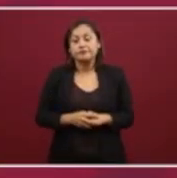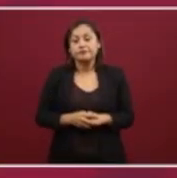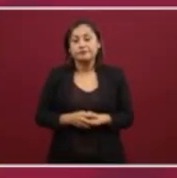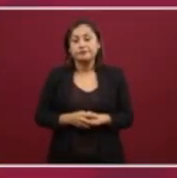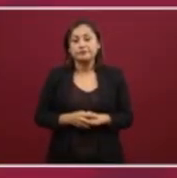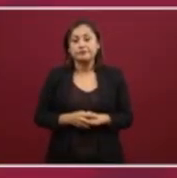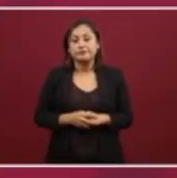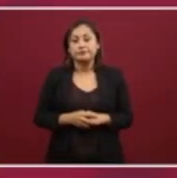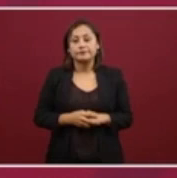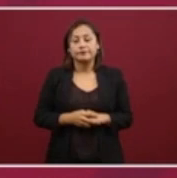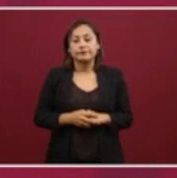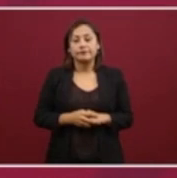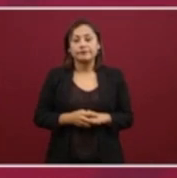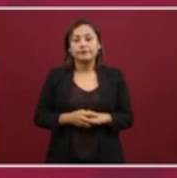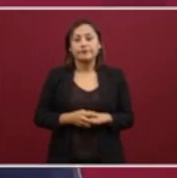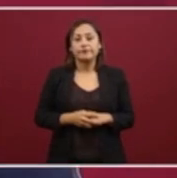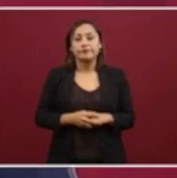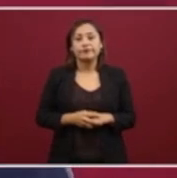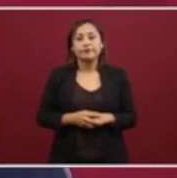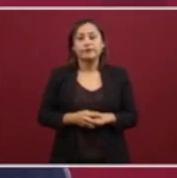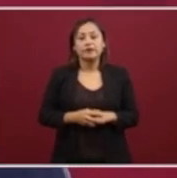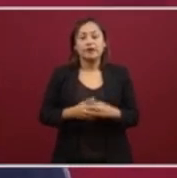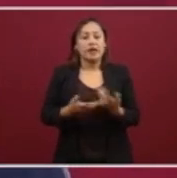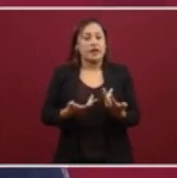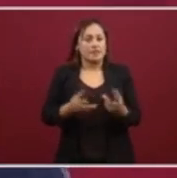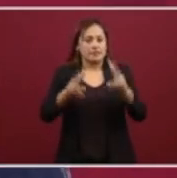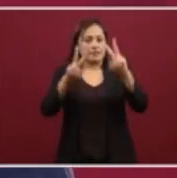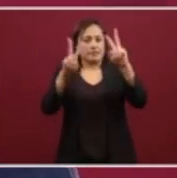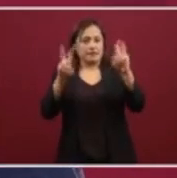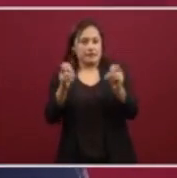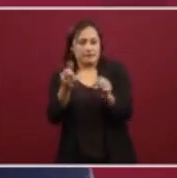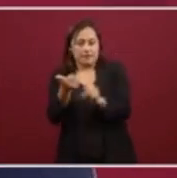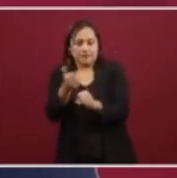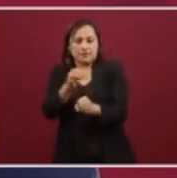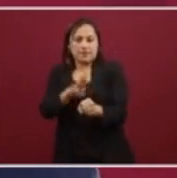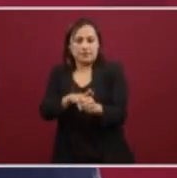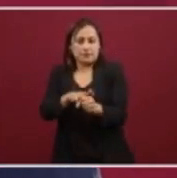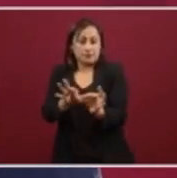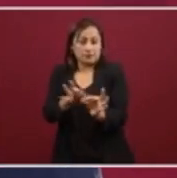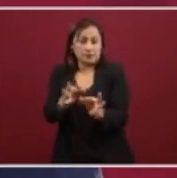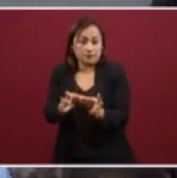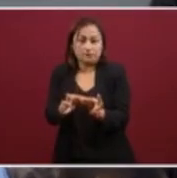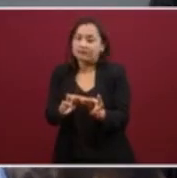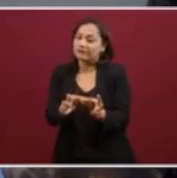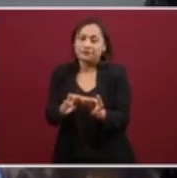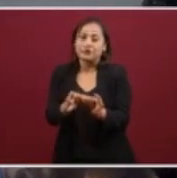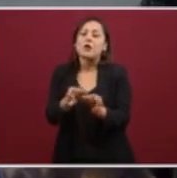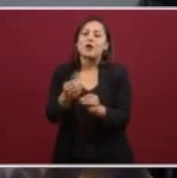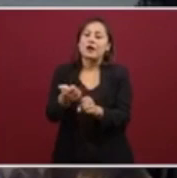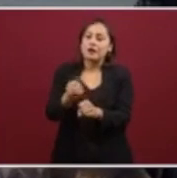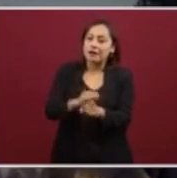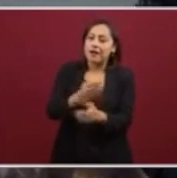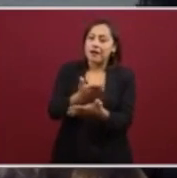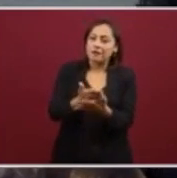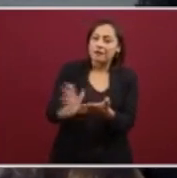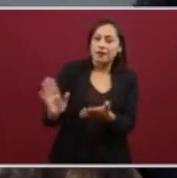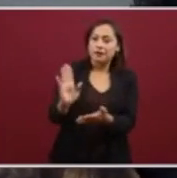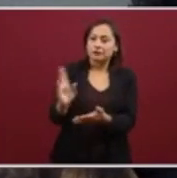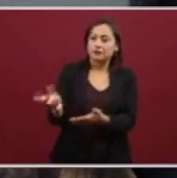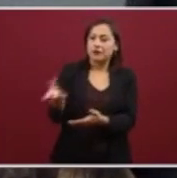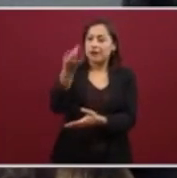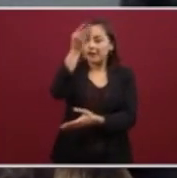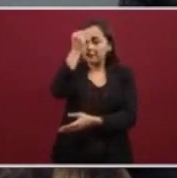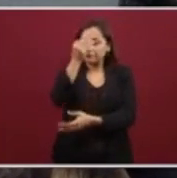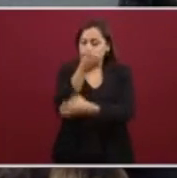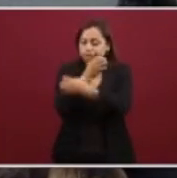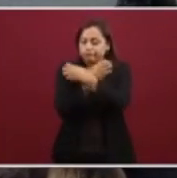lo repito, solo administrativo, es un asunto de principios. Entonces, todo eso es